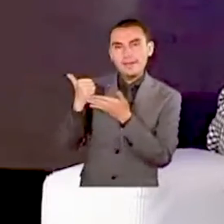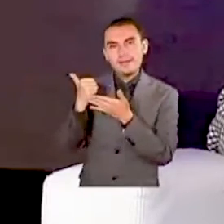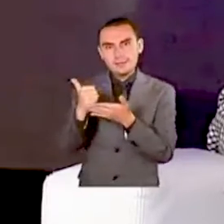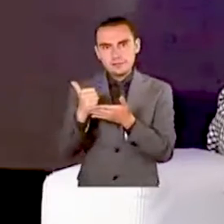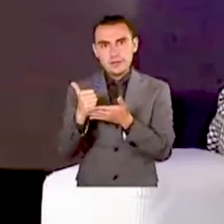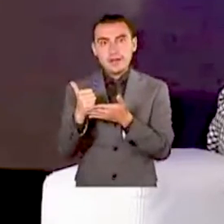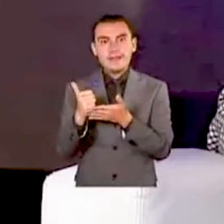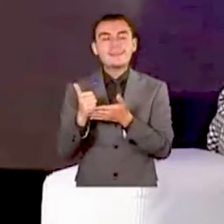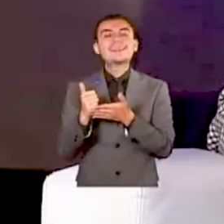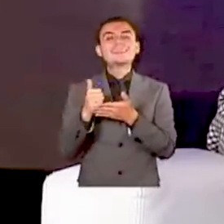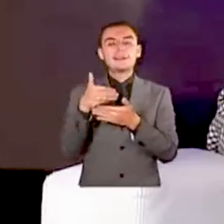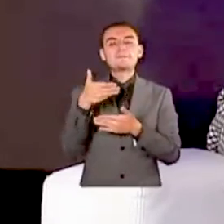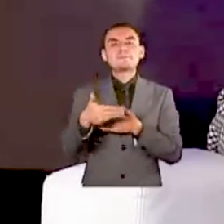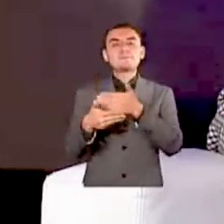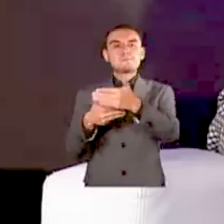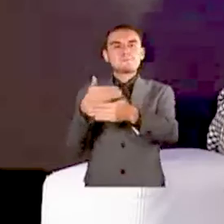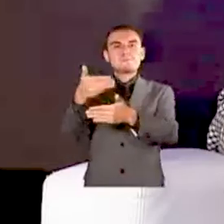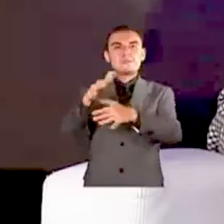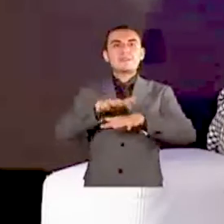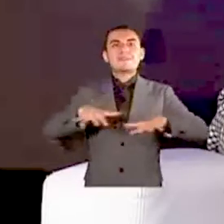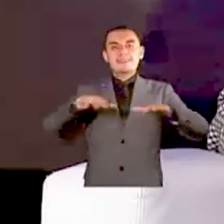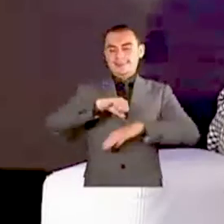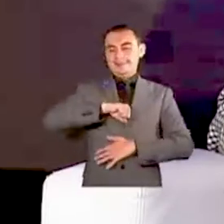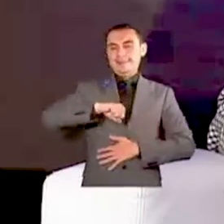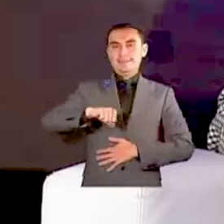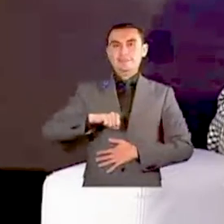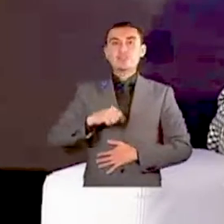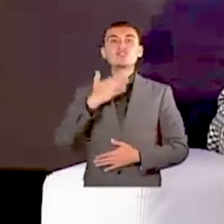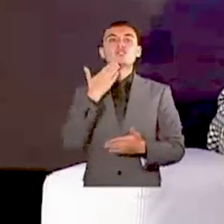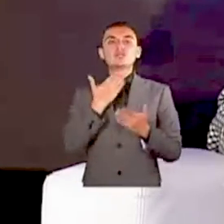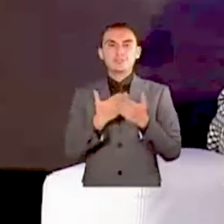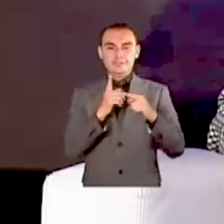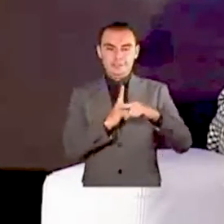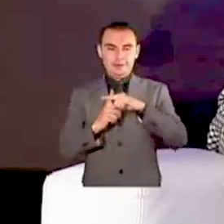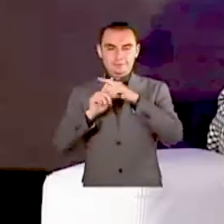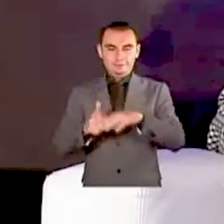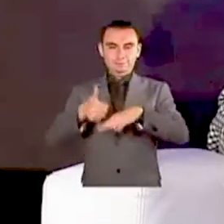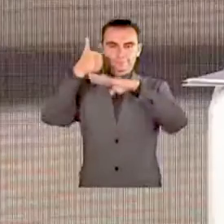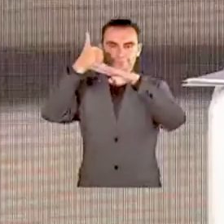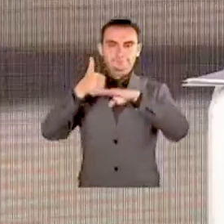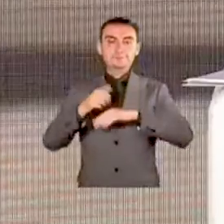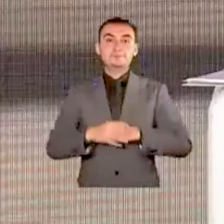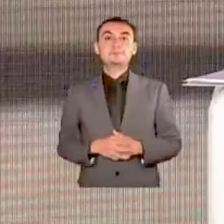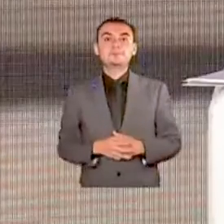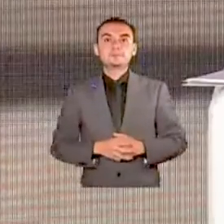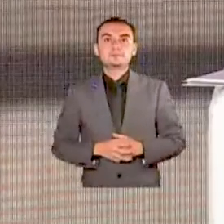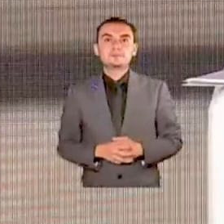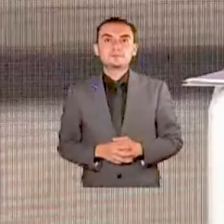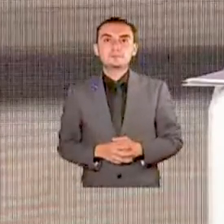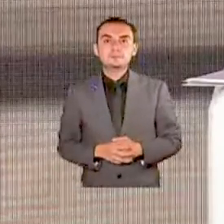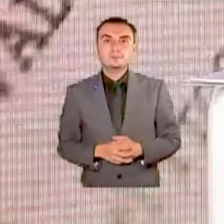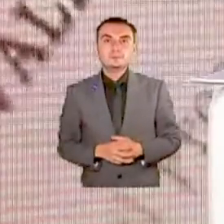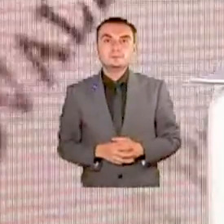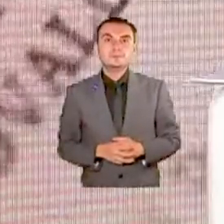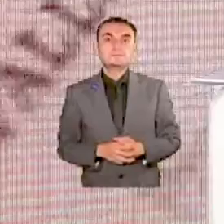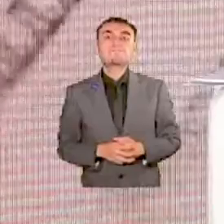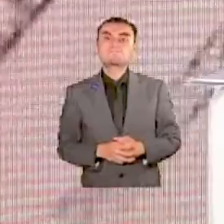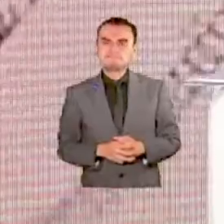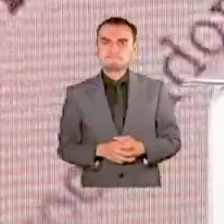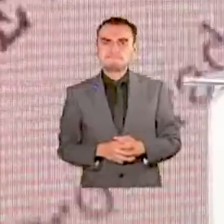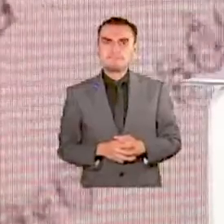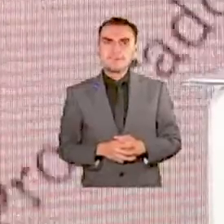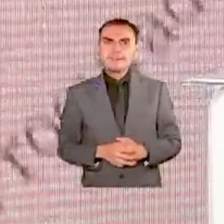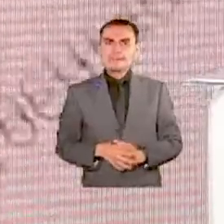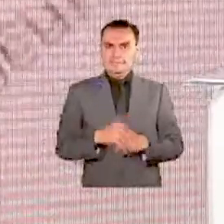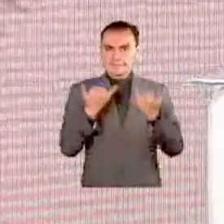asistenciales que se derivan de este derecho humano. Muchas gracias, señora Procuradora. Sí. Gracias, Diana Margarita. Y no quiero